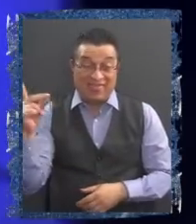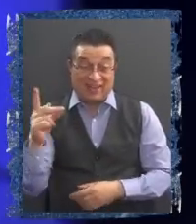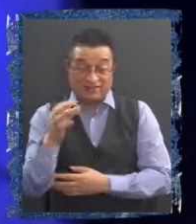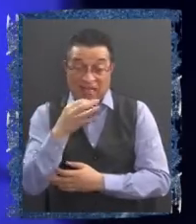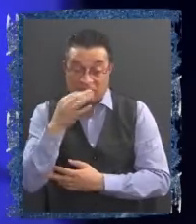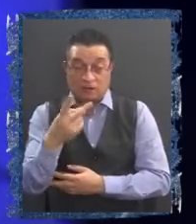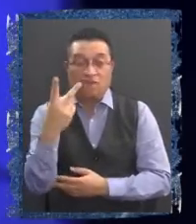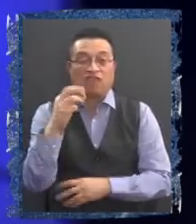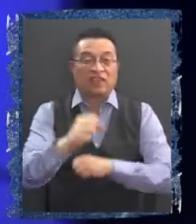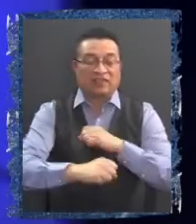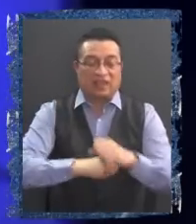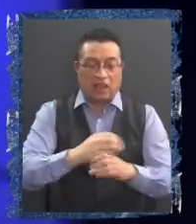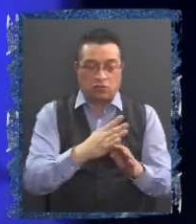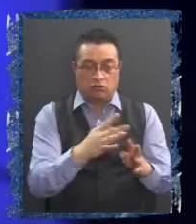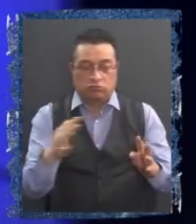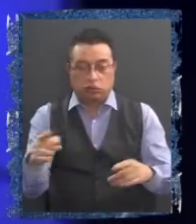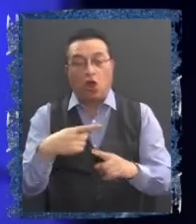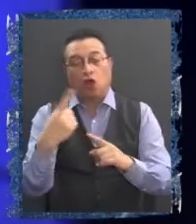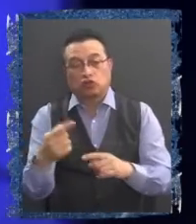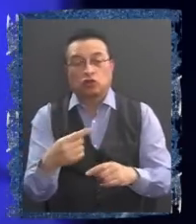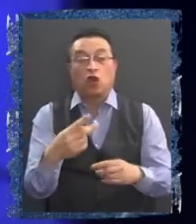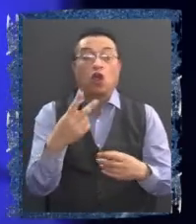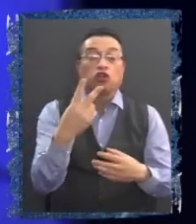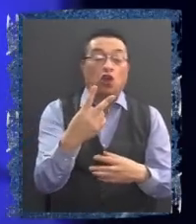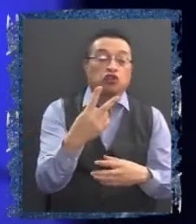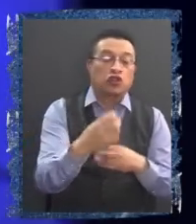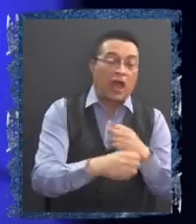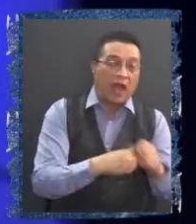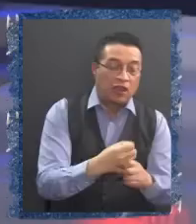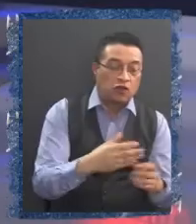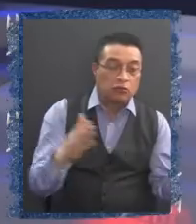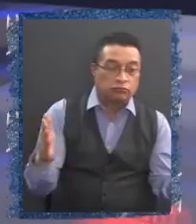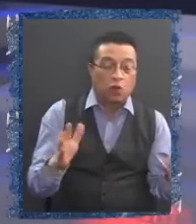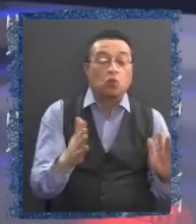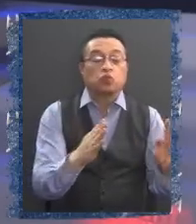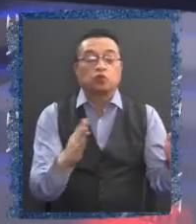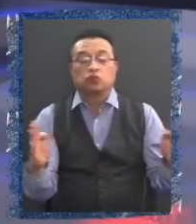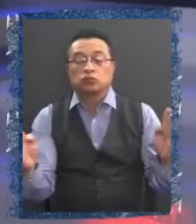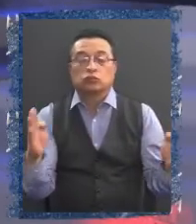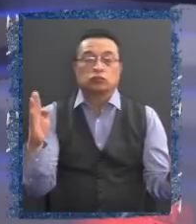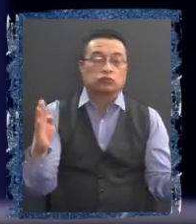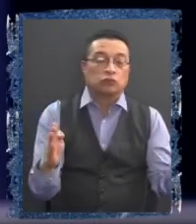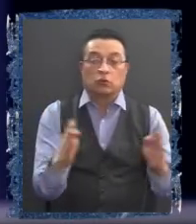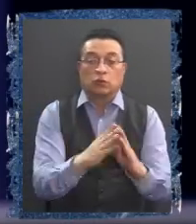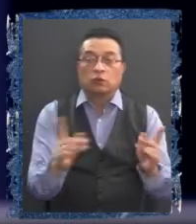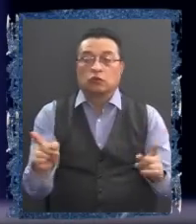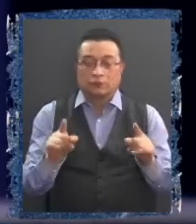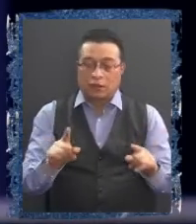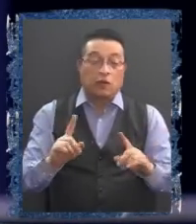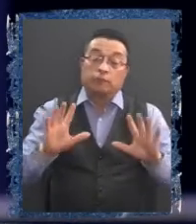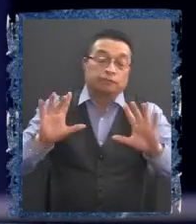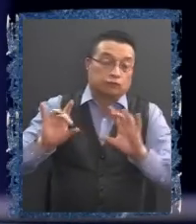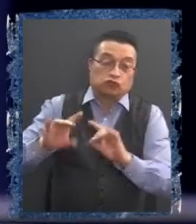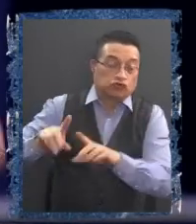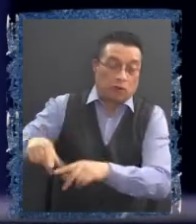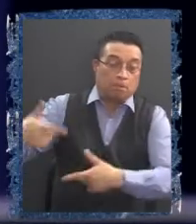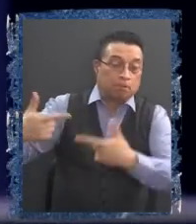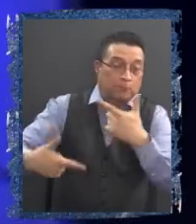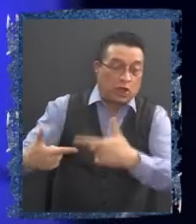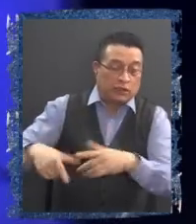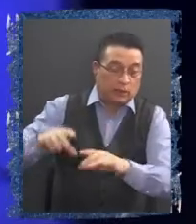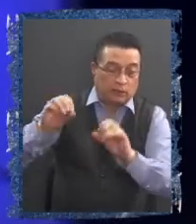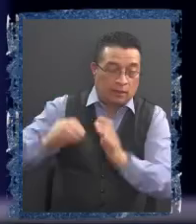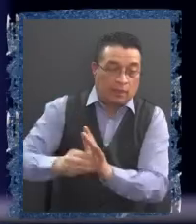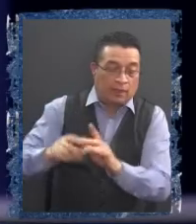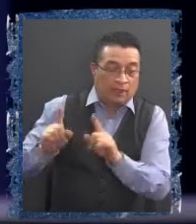plazo, habían otras propuestas de 2 años. Finalmente, más o menos en cuánto podría quedar? Es que esa es una definición política, sí, que tiene que ver también